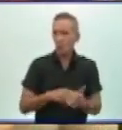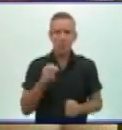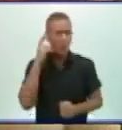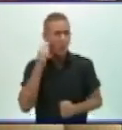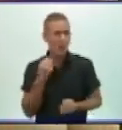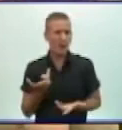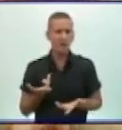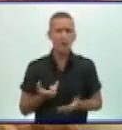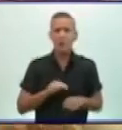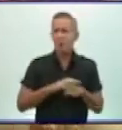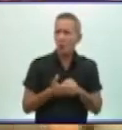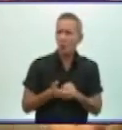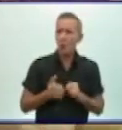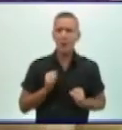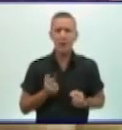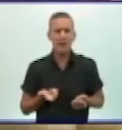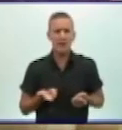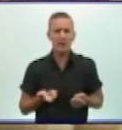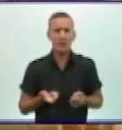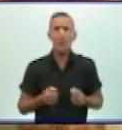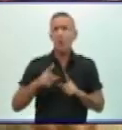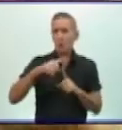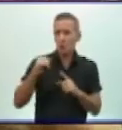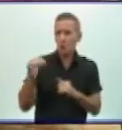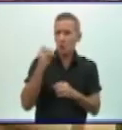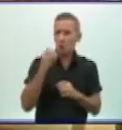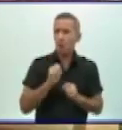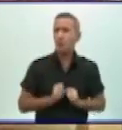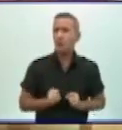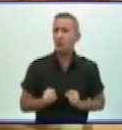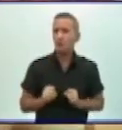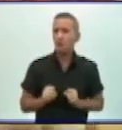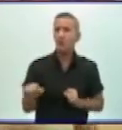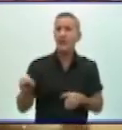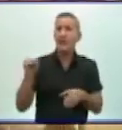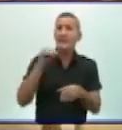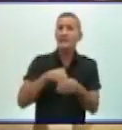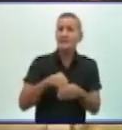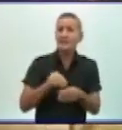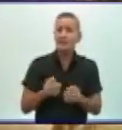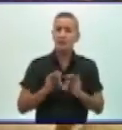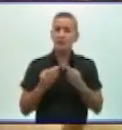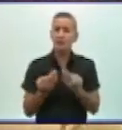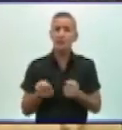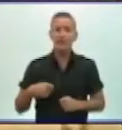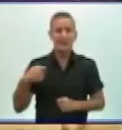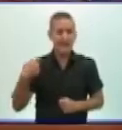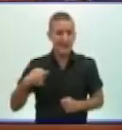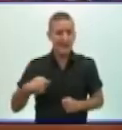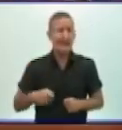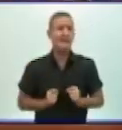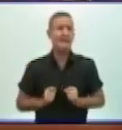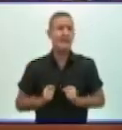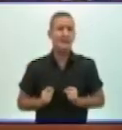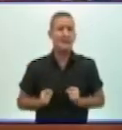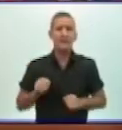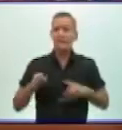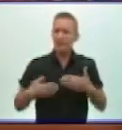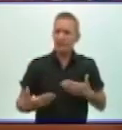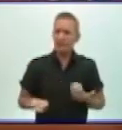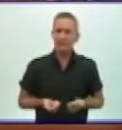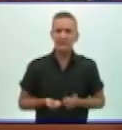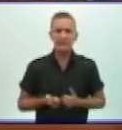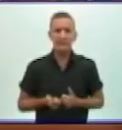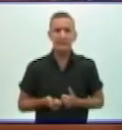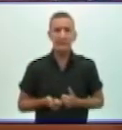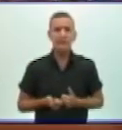es con hermanitos, o es con sus tíos. Y también dentro de la familia ellos tienen el derecho y el deber de participar. Y fíjate